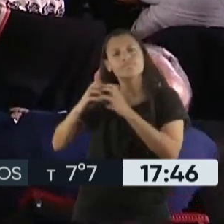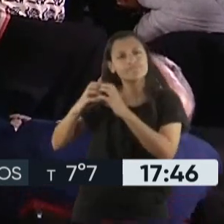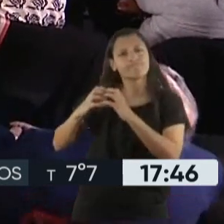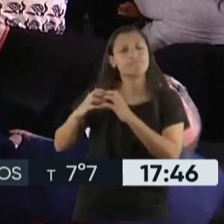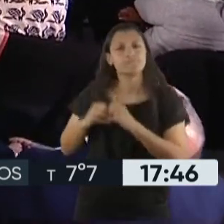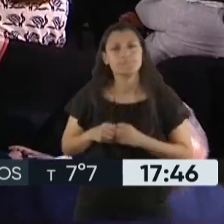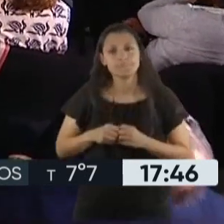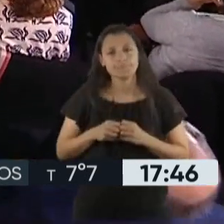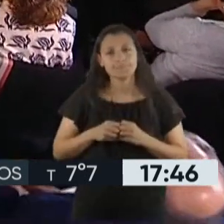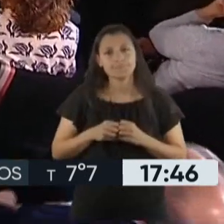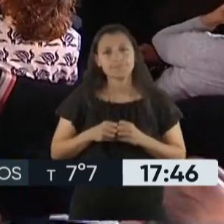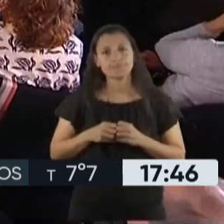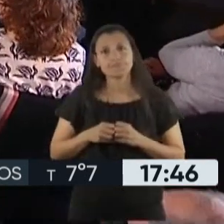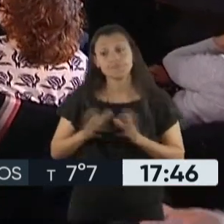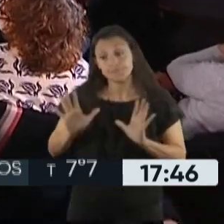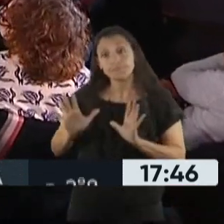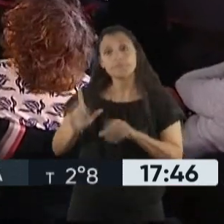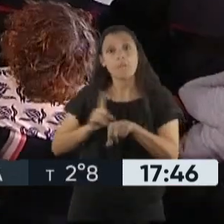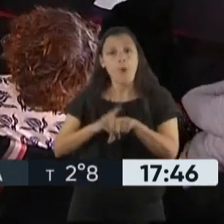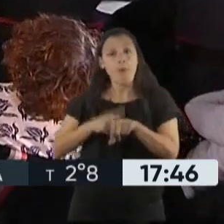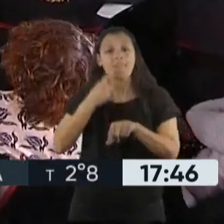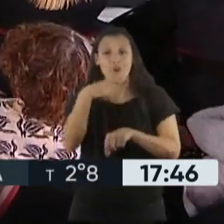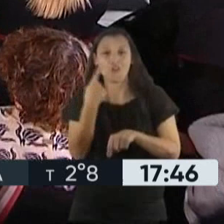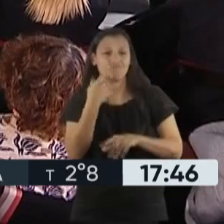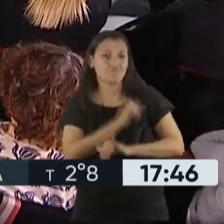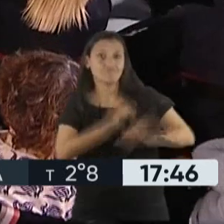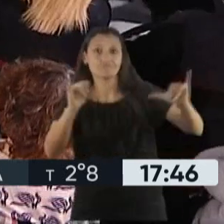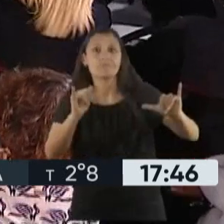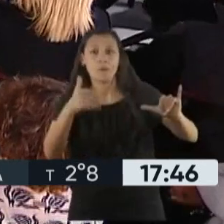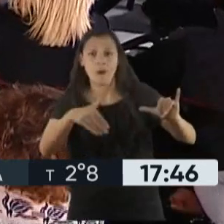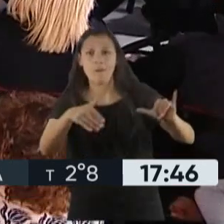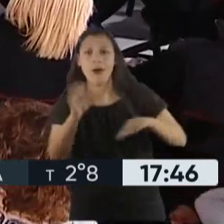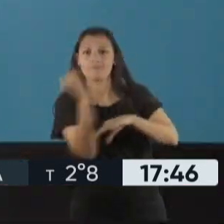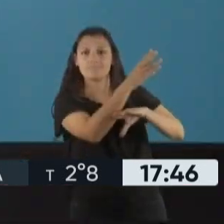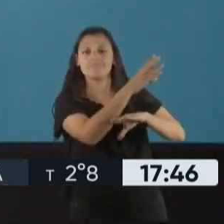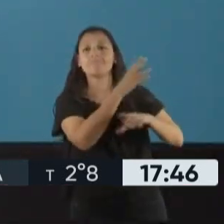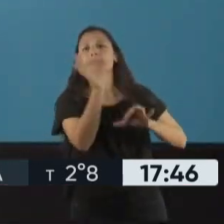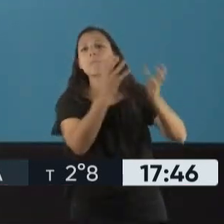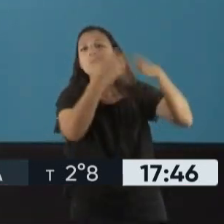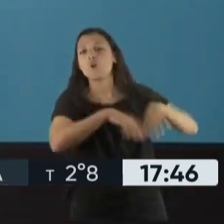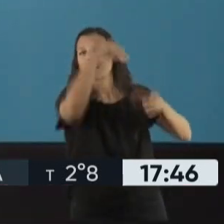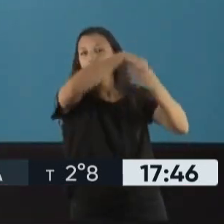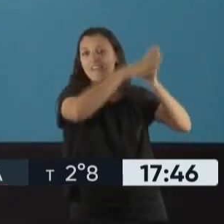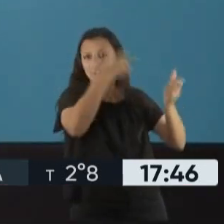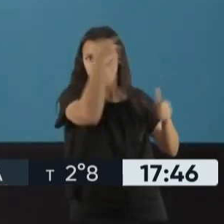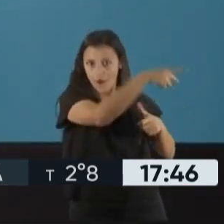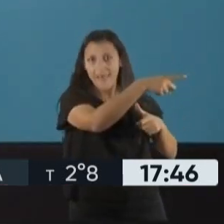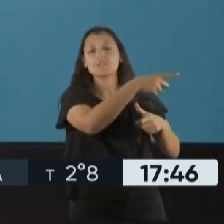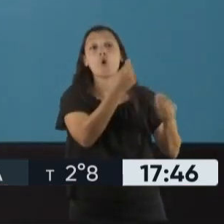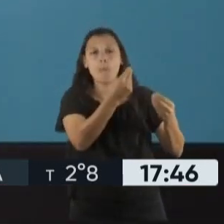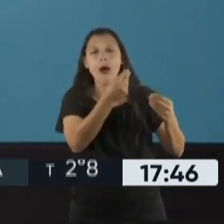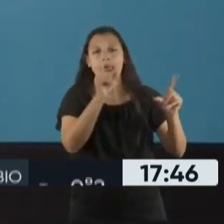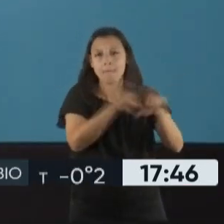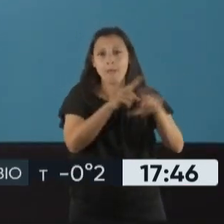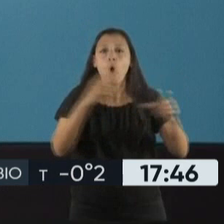fue el proceso desde el anuncio de que íbamos a enviar un proyecto de ley al Congreso de la Nación para gravar la